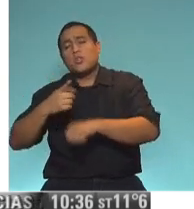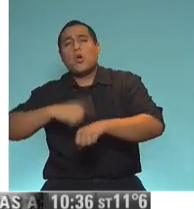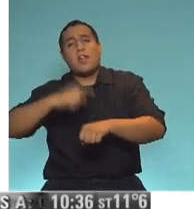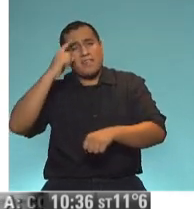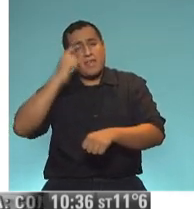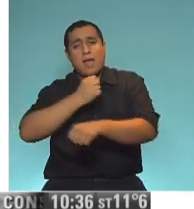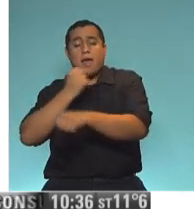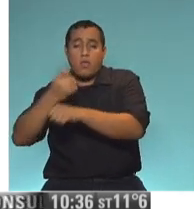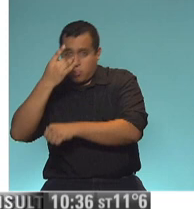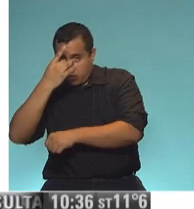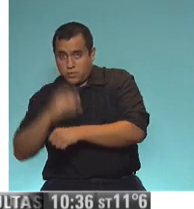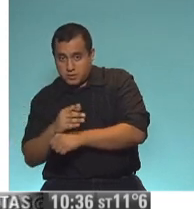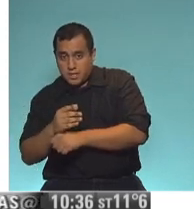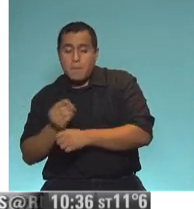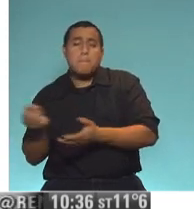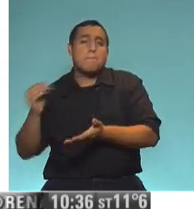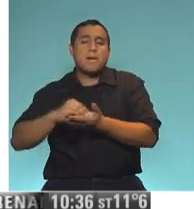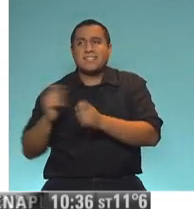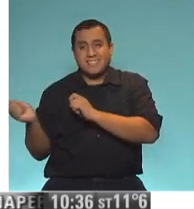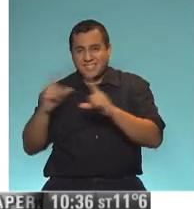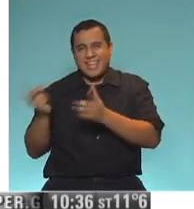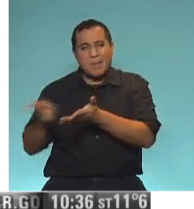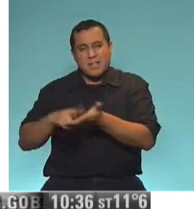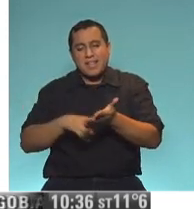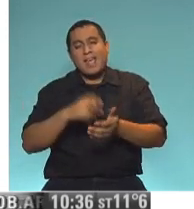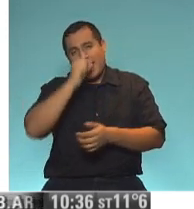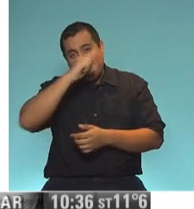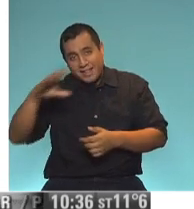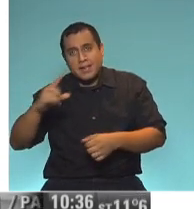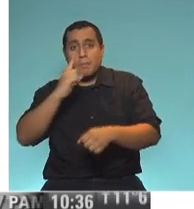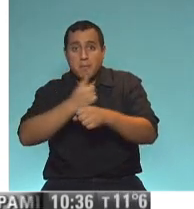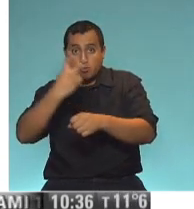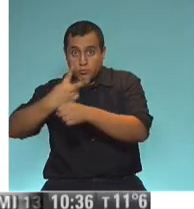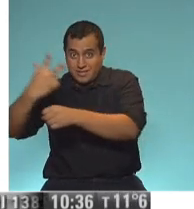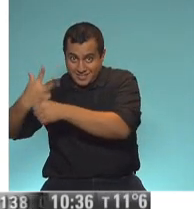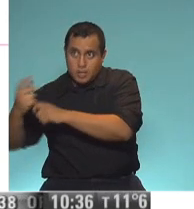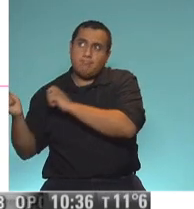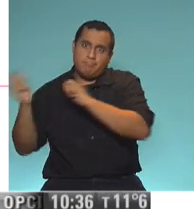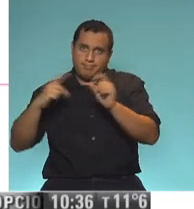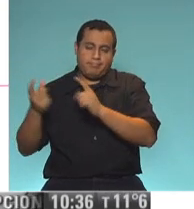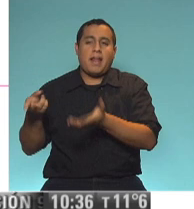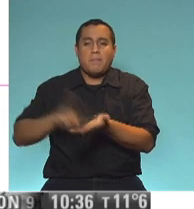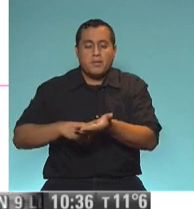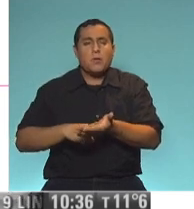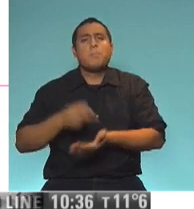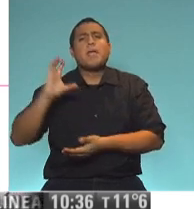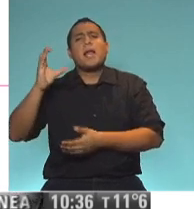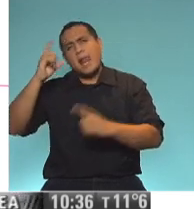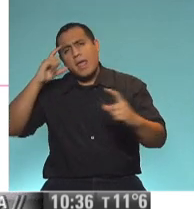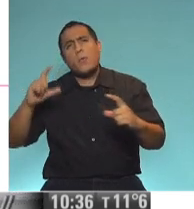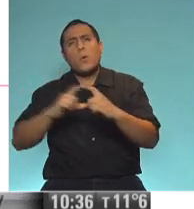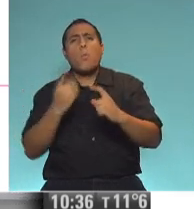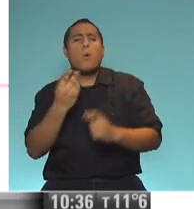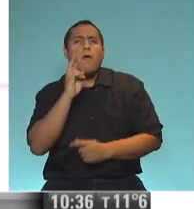12 y además las repeticiones de nivel inicial, primero, segundo y tercer grado. Y en Canal Encuentro, podés